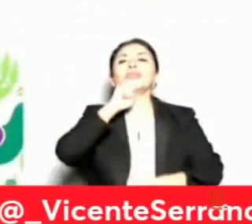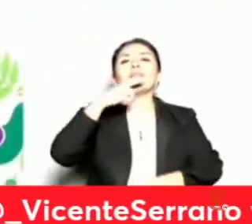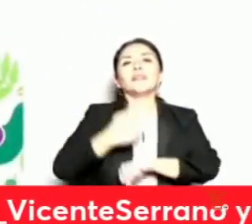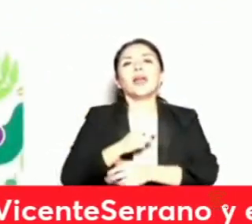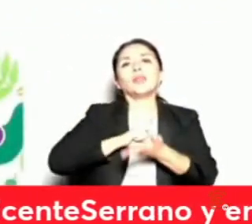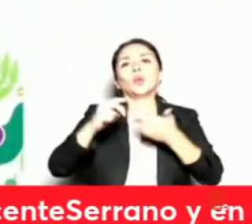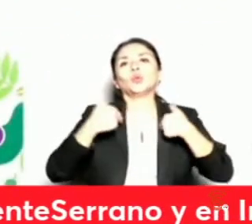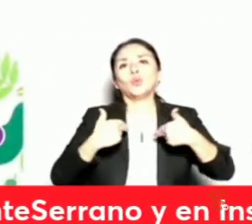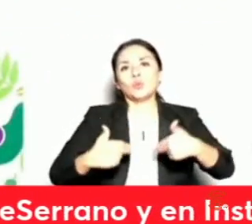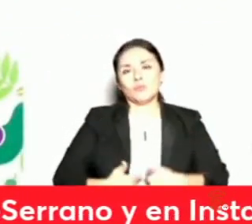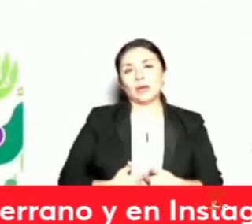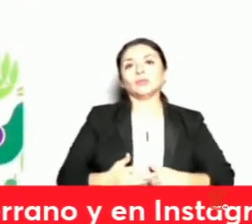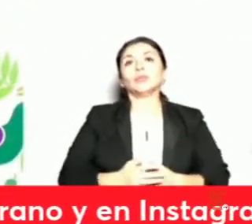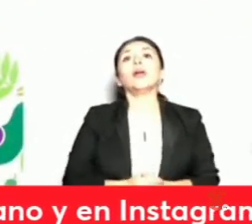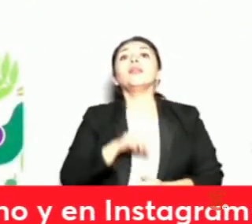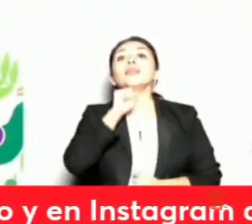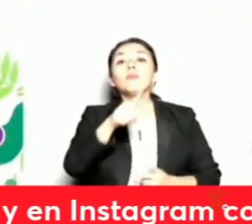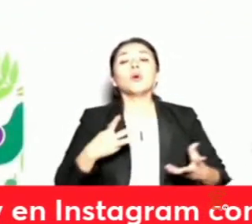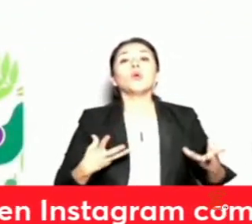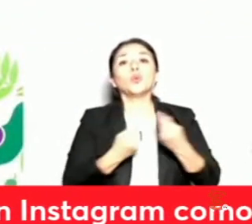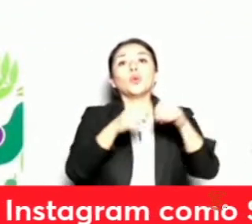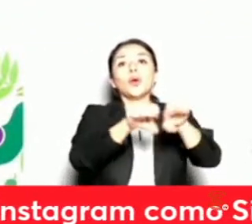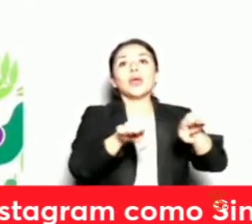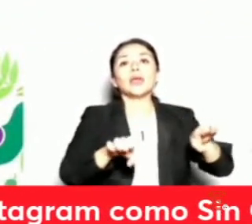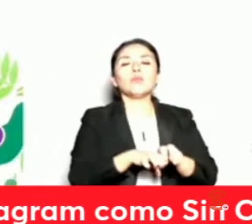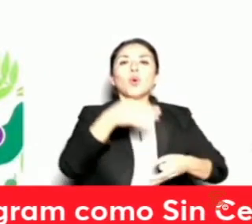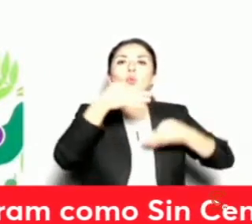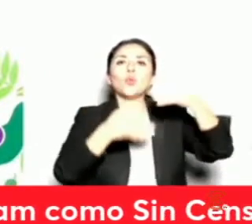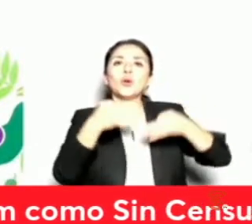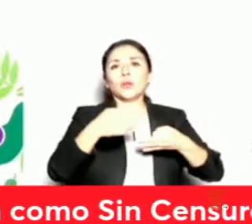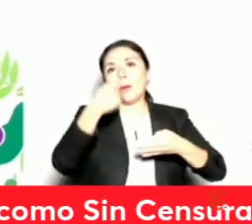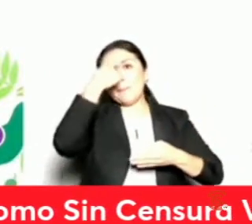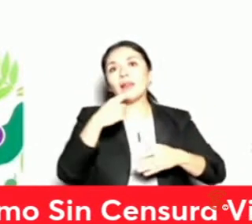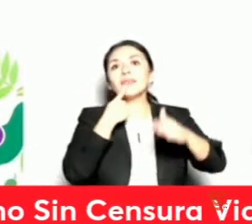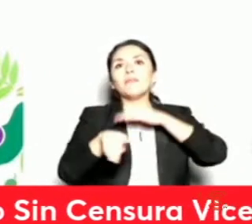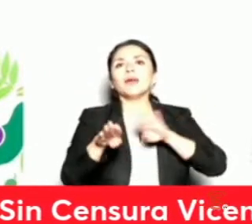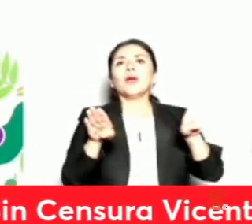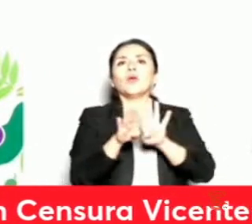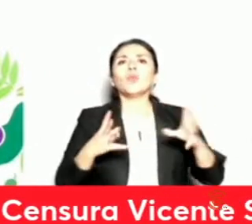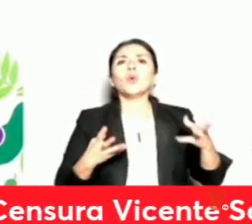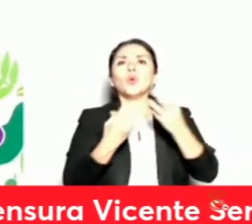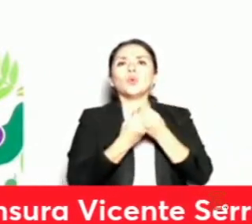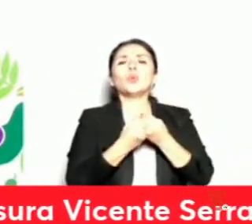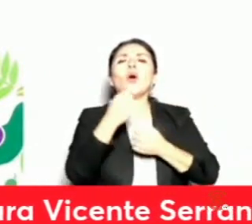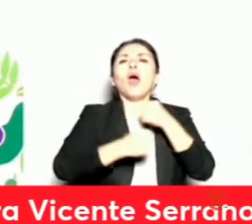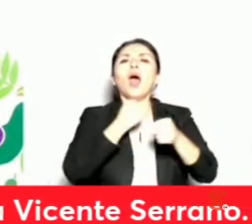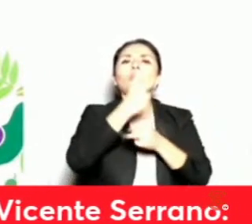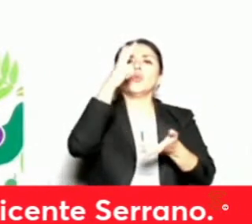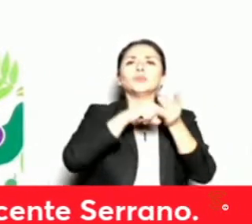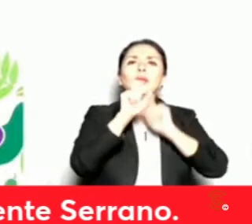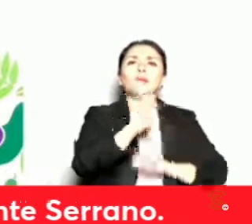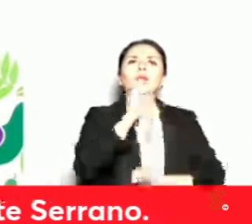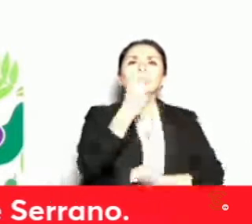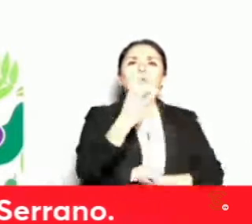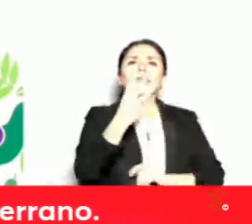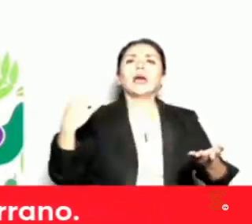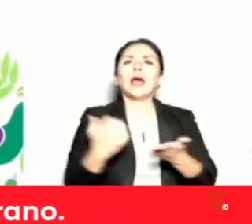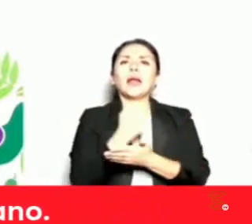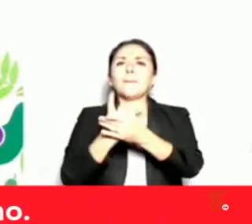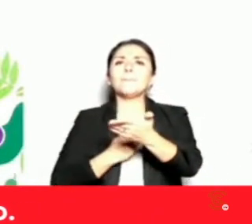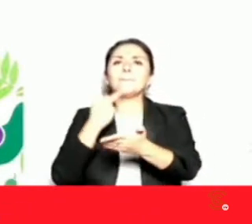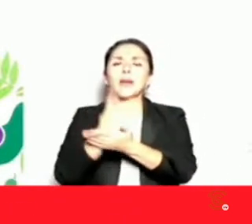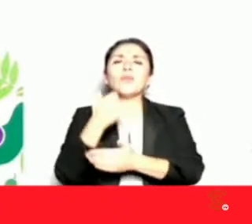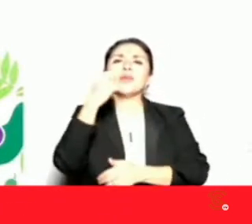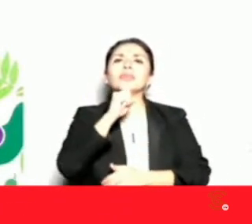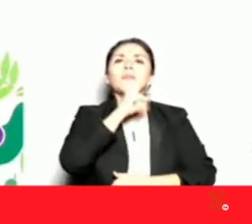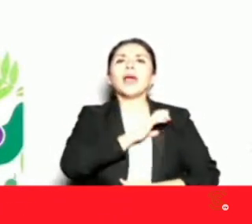humanos y socioambientales. Ha formado parte del equipo jurídico de la demanda contra el maíz transgénico que en 2023 recibió el premio Pax Natura y